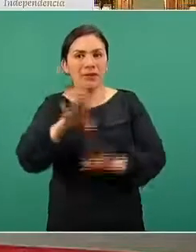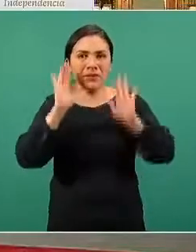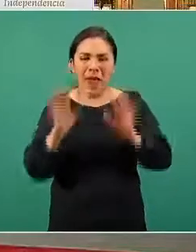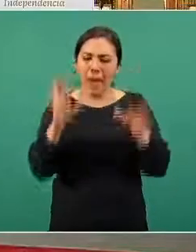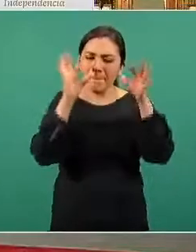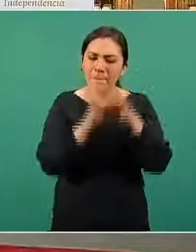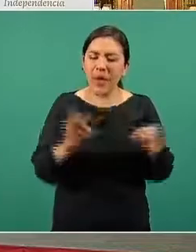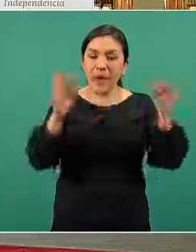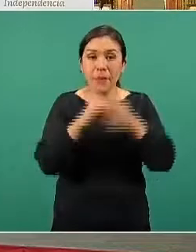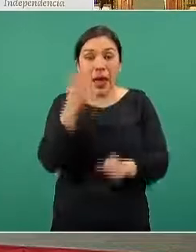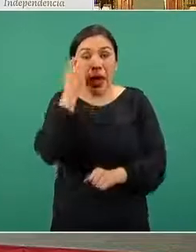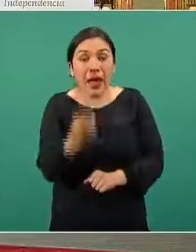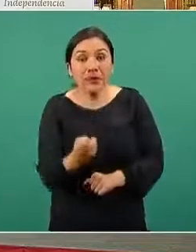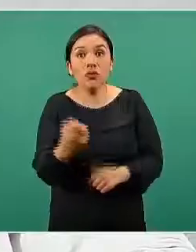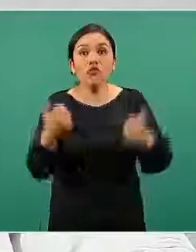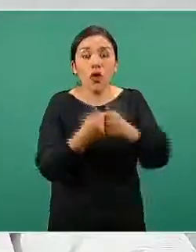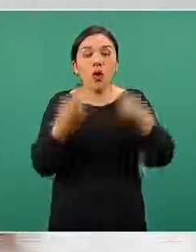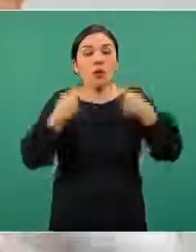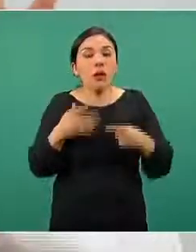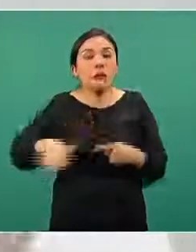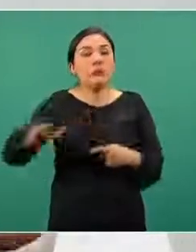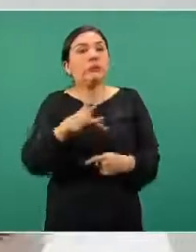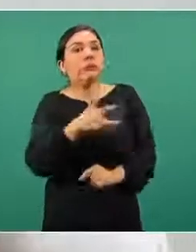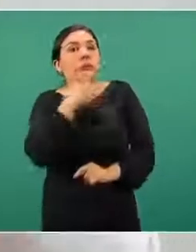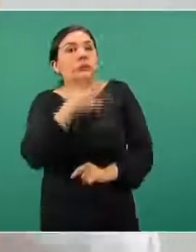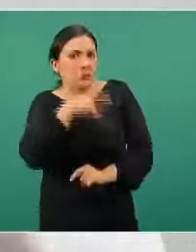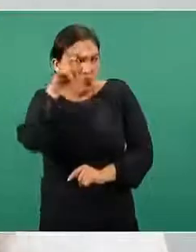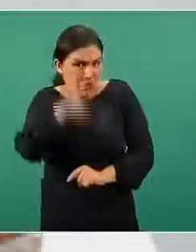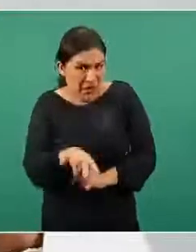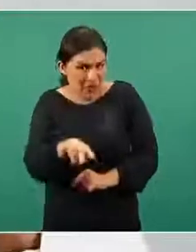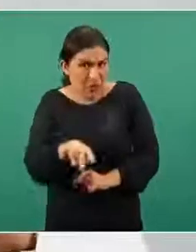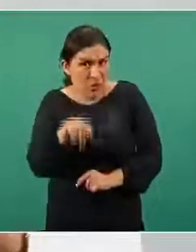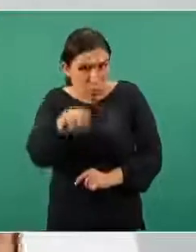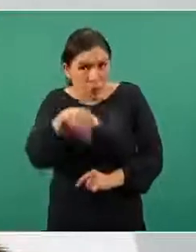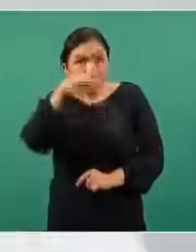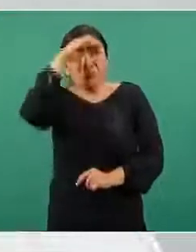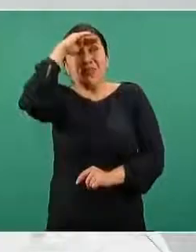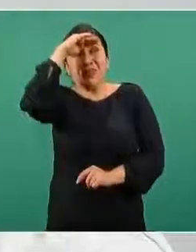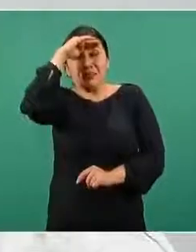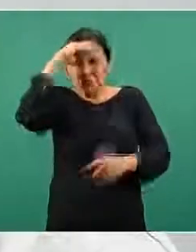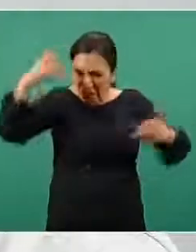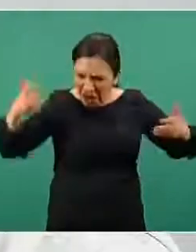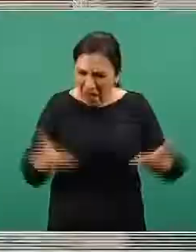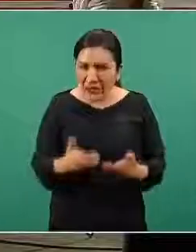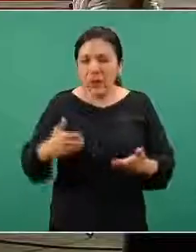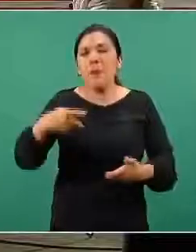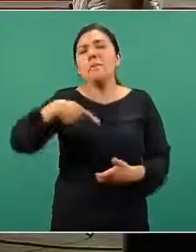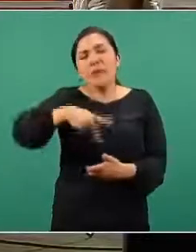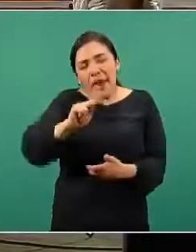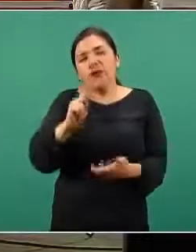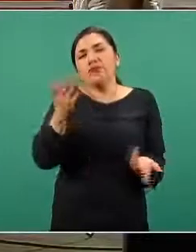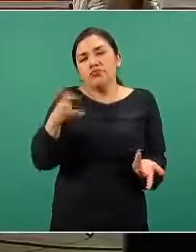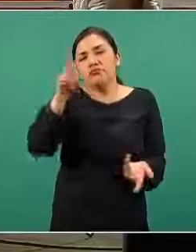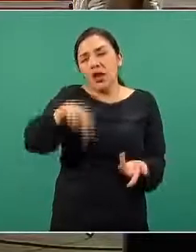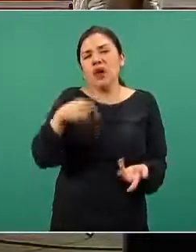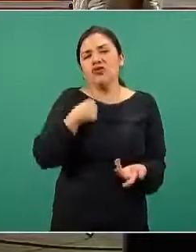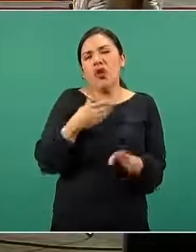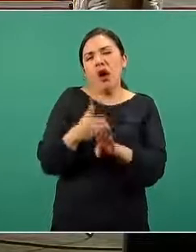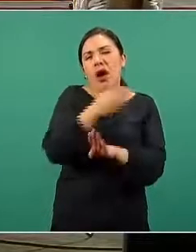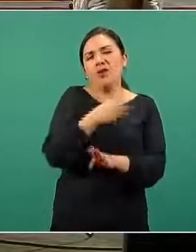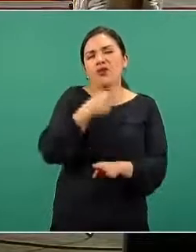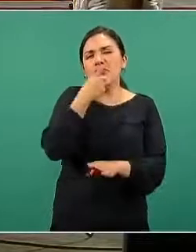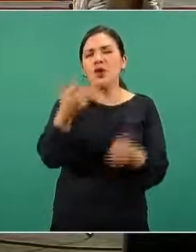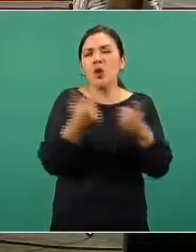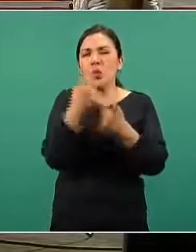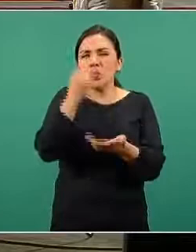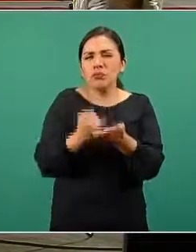que ha impactado en la gente. No nos queda duda que lo van a adquirir. Pero al final yo decía en un